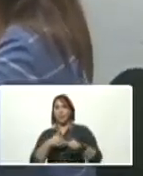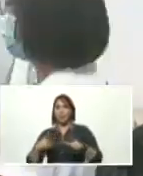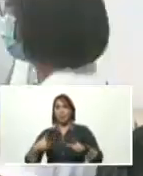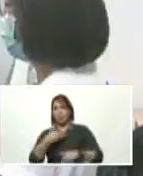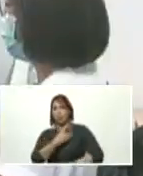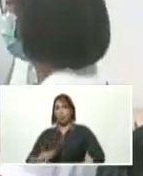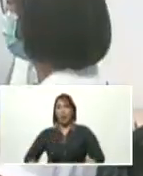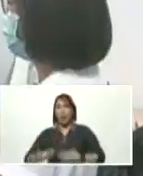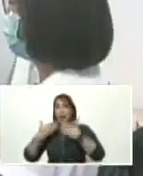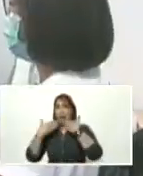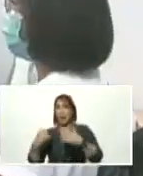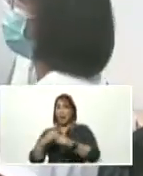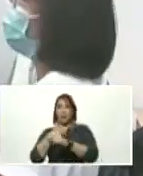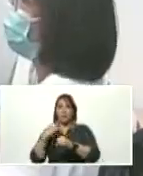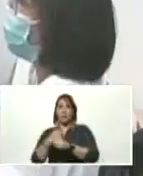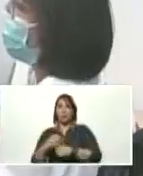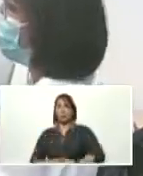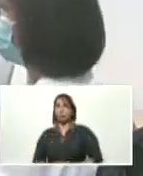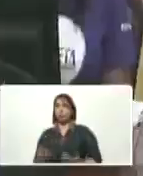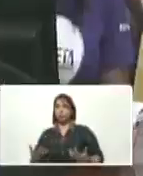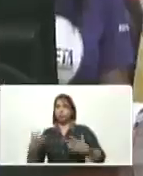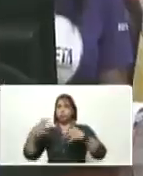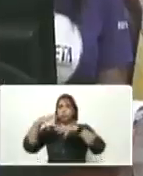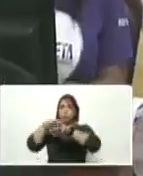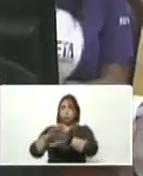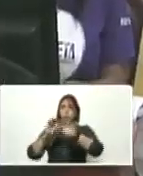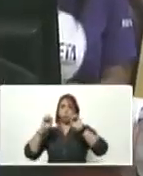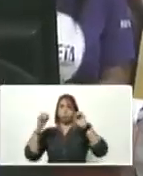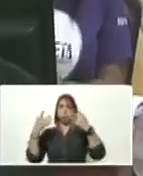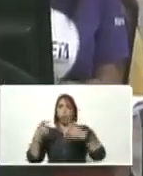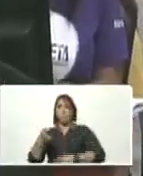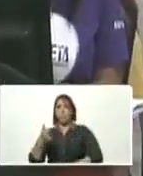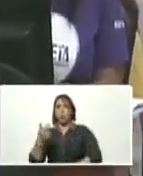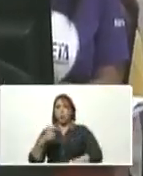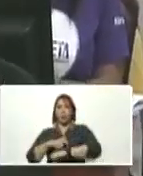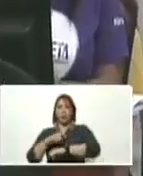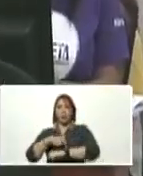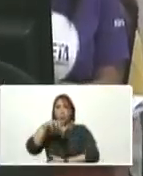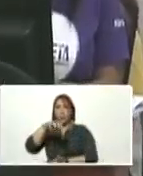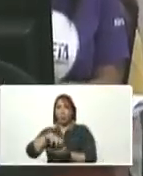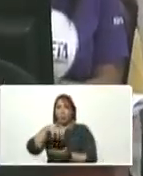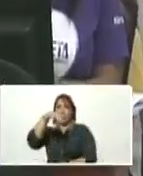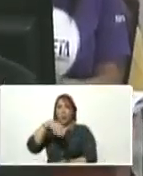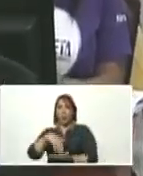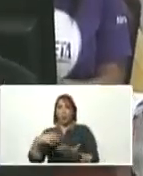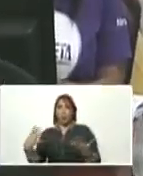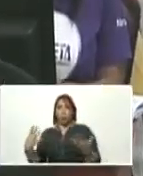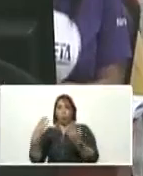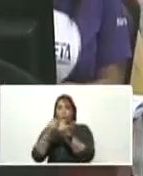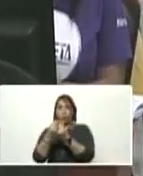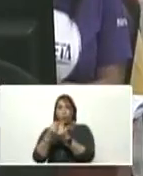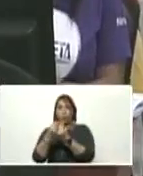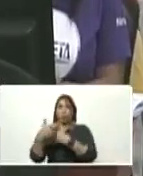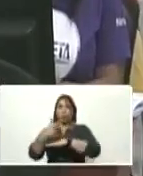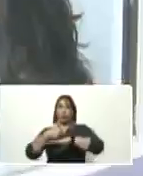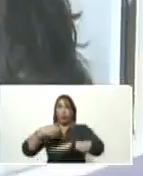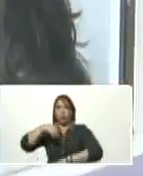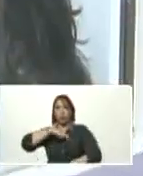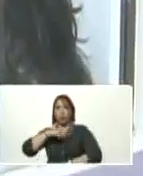ese trabajo articulador que hemos podido lograr en poco tiempo aquí en el Estado Miranda, conjuntamente con su gobierno, nuestro